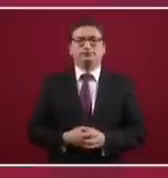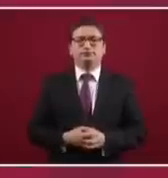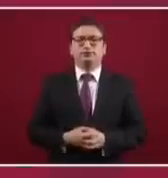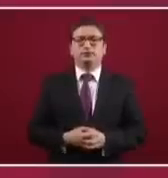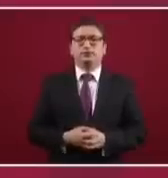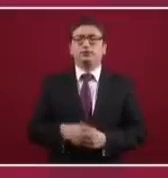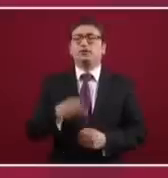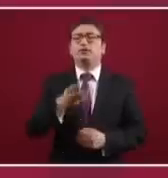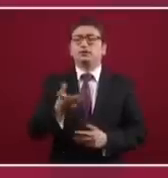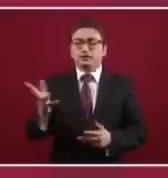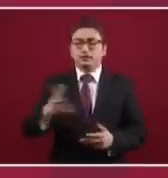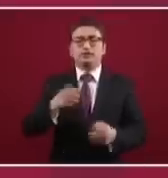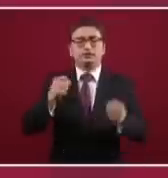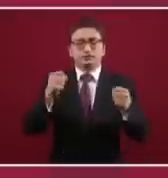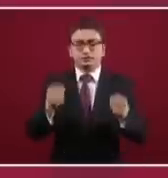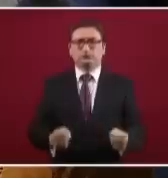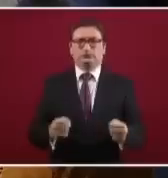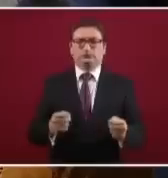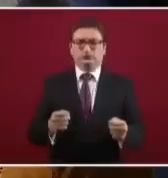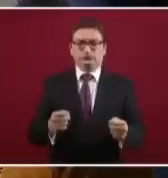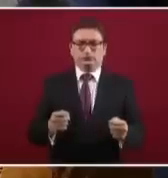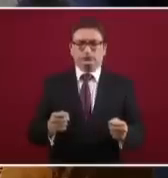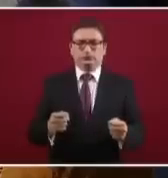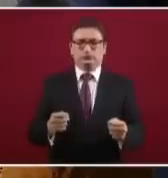Y se les va a garantizar